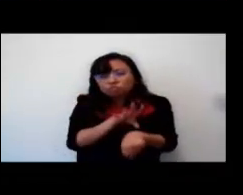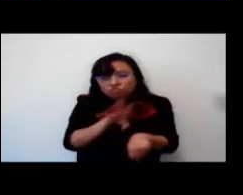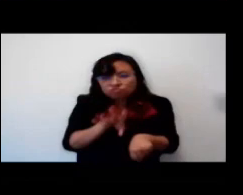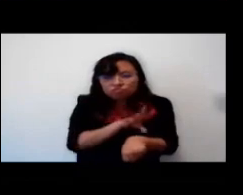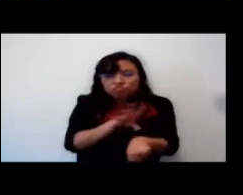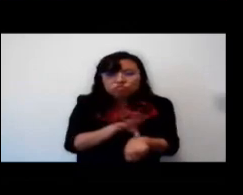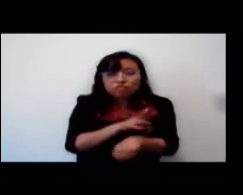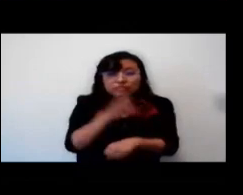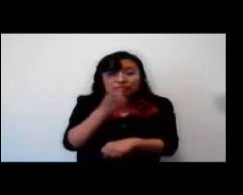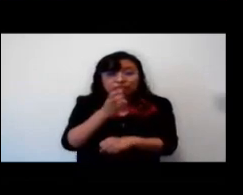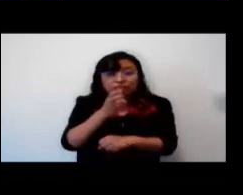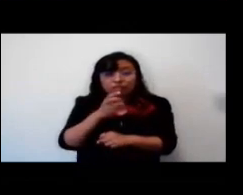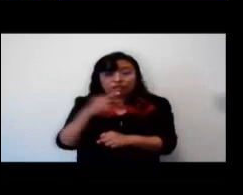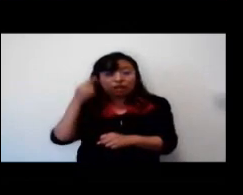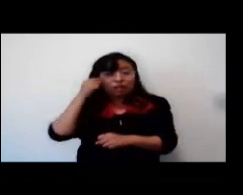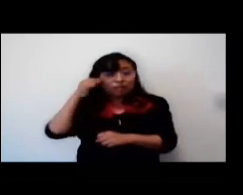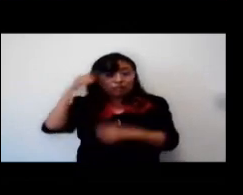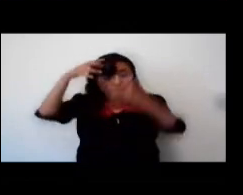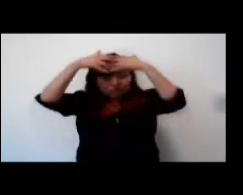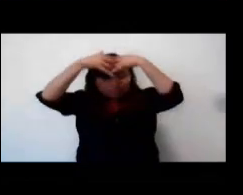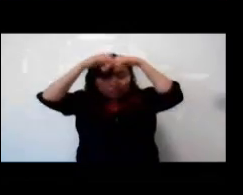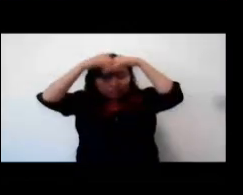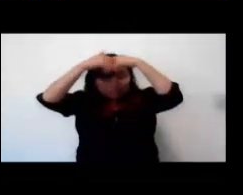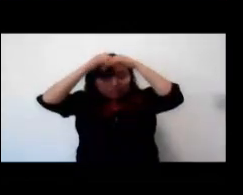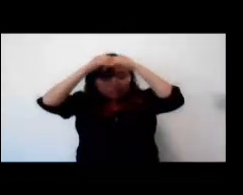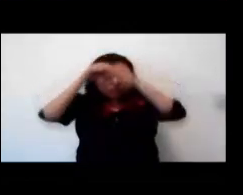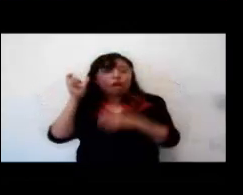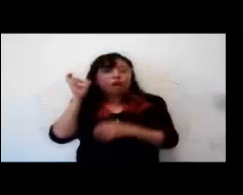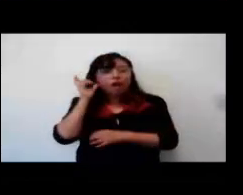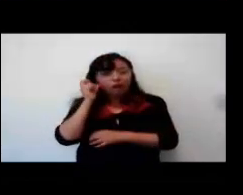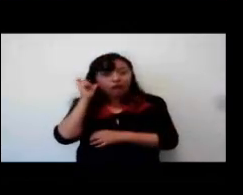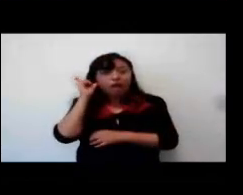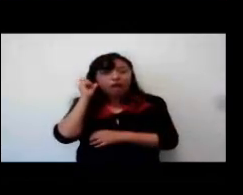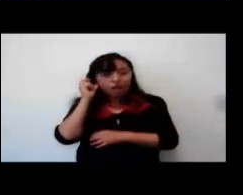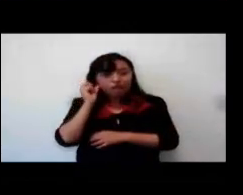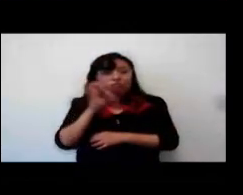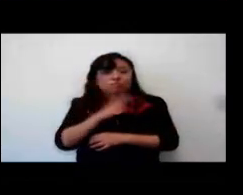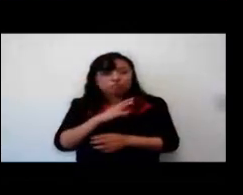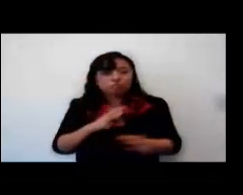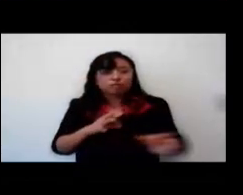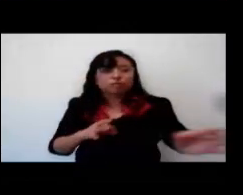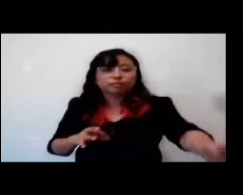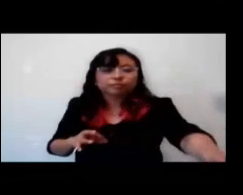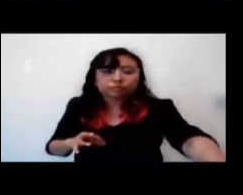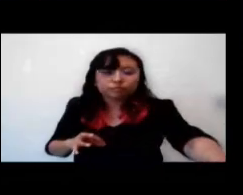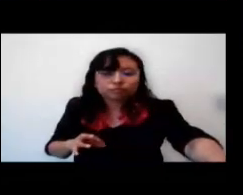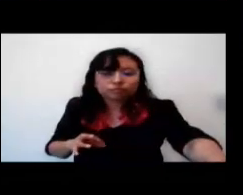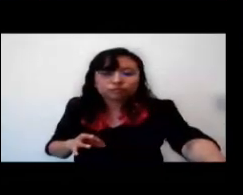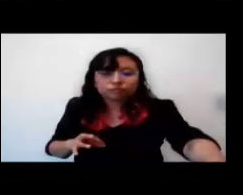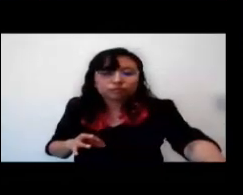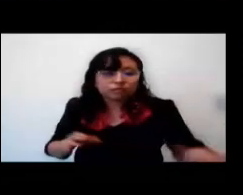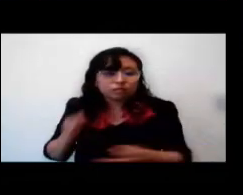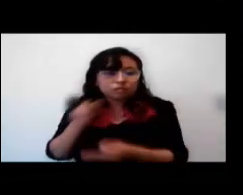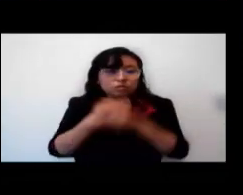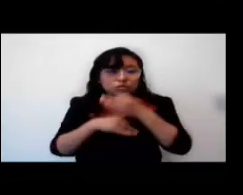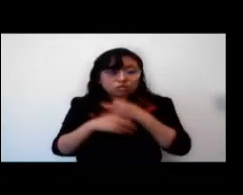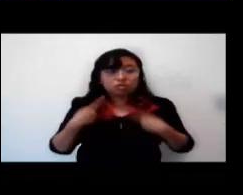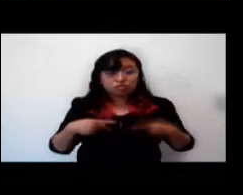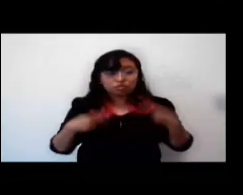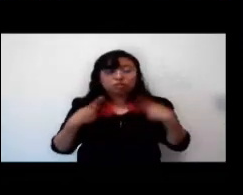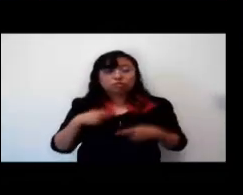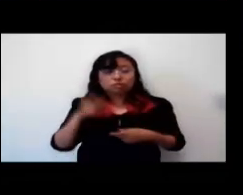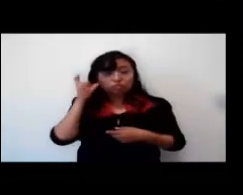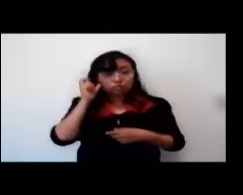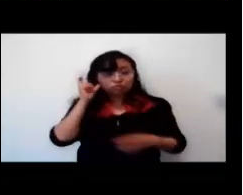hasta el cerebro y terminamos de escuchar con el cerebro. Entonces, todas las personas escuchamos con el